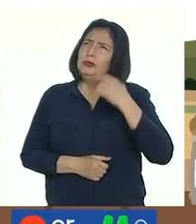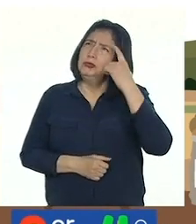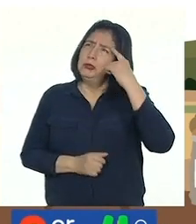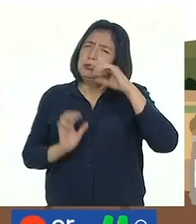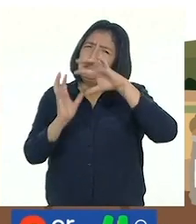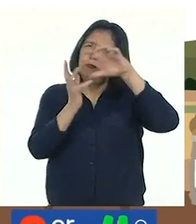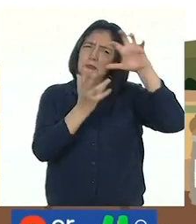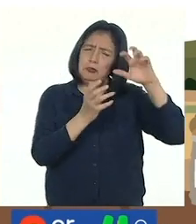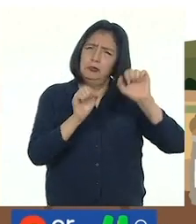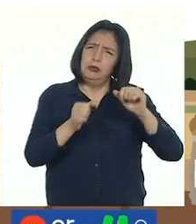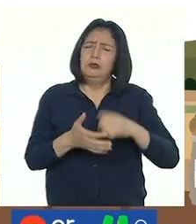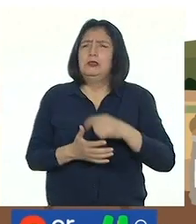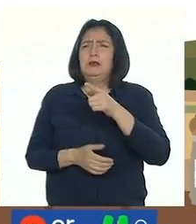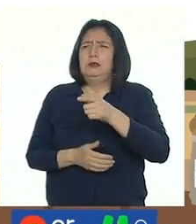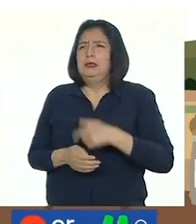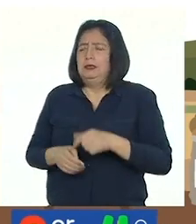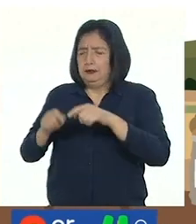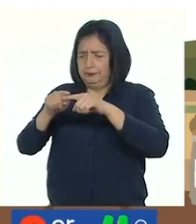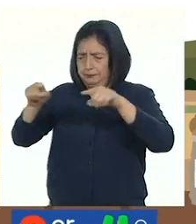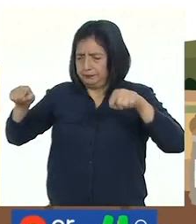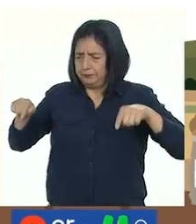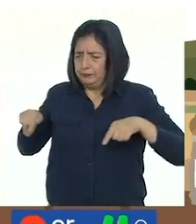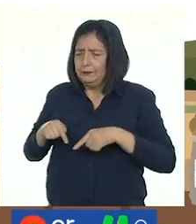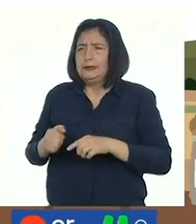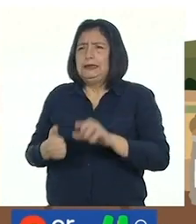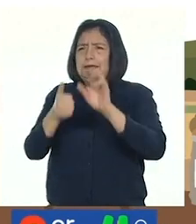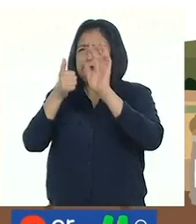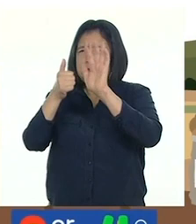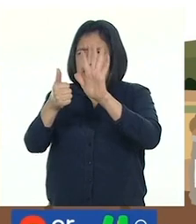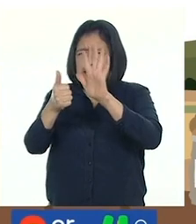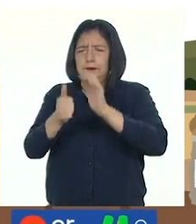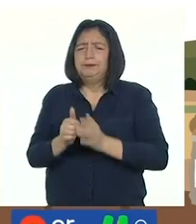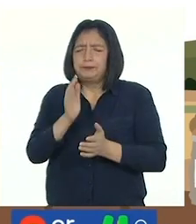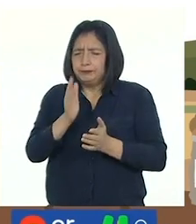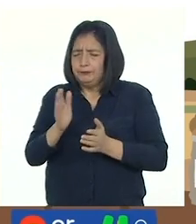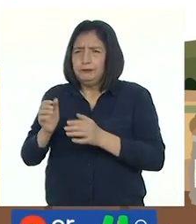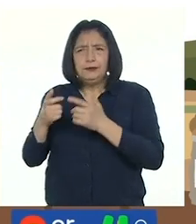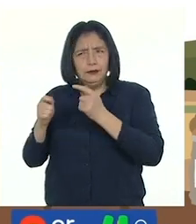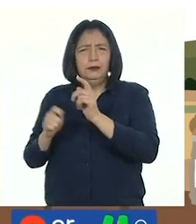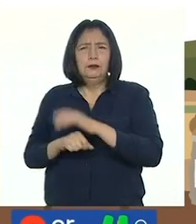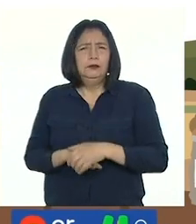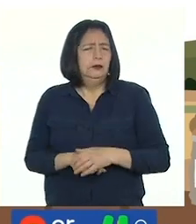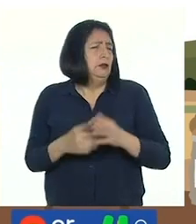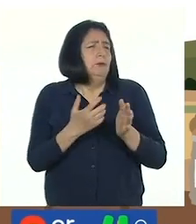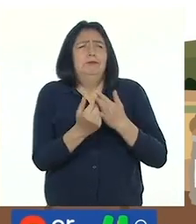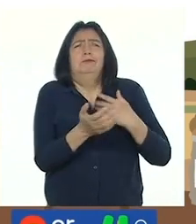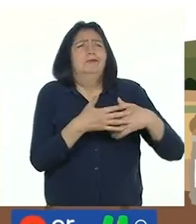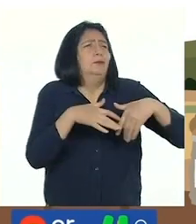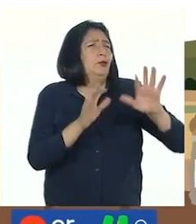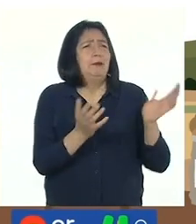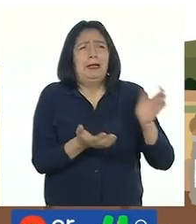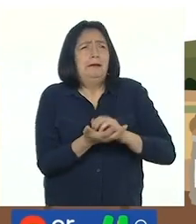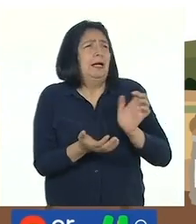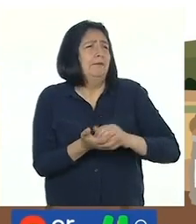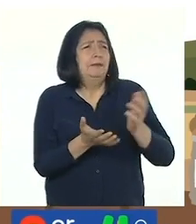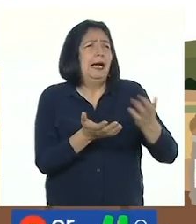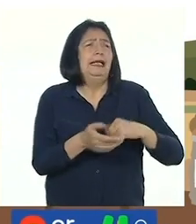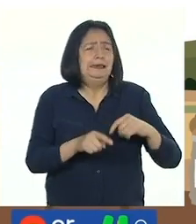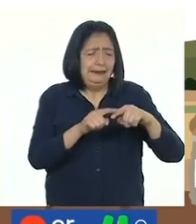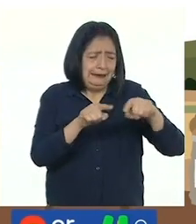el mundo, tendremos que dividir el terreno en 6 partes iguales. Hay que intentarlo. Lo que sea por más de